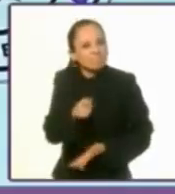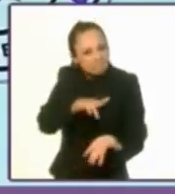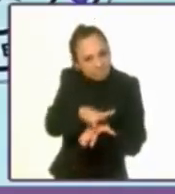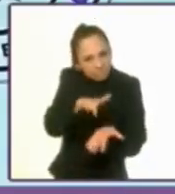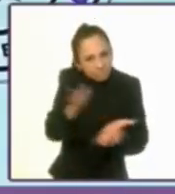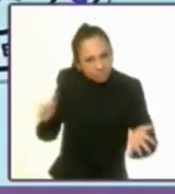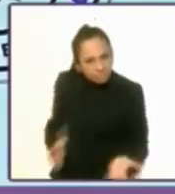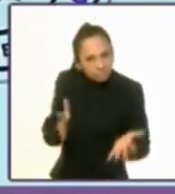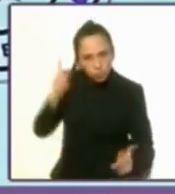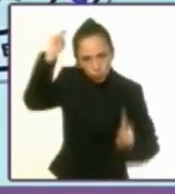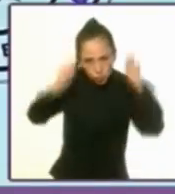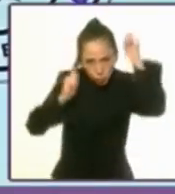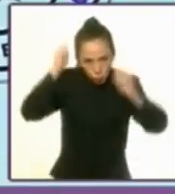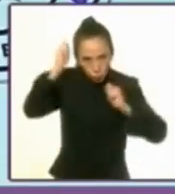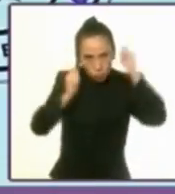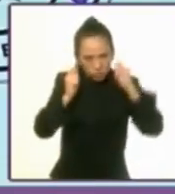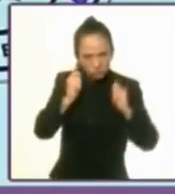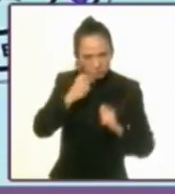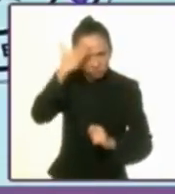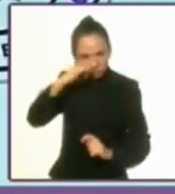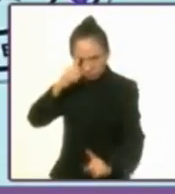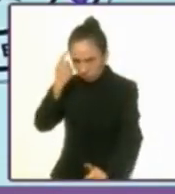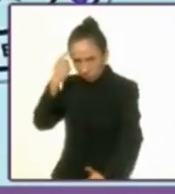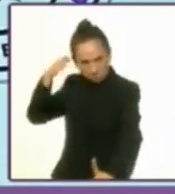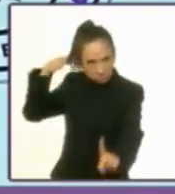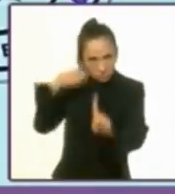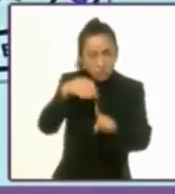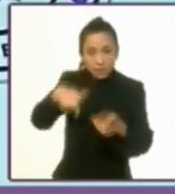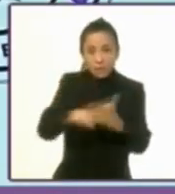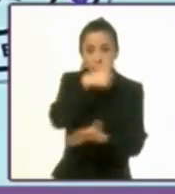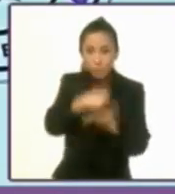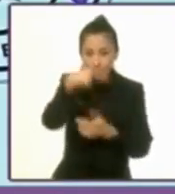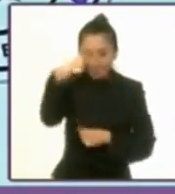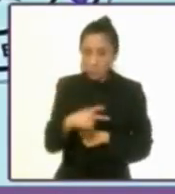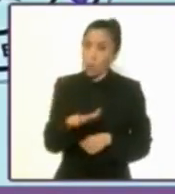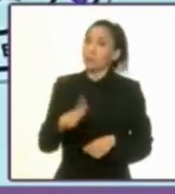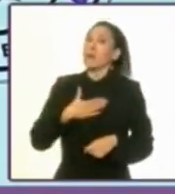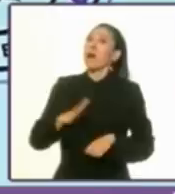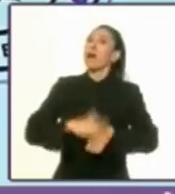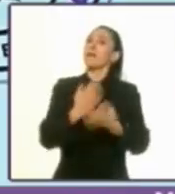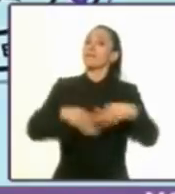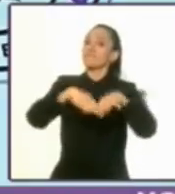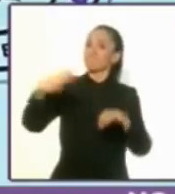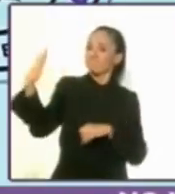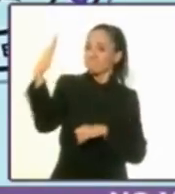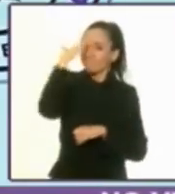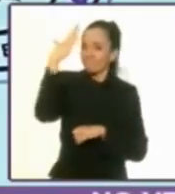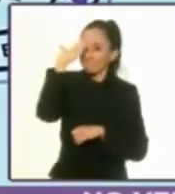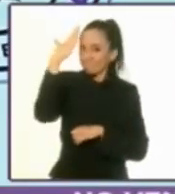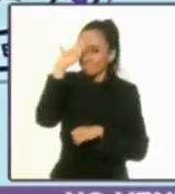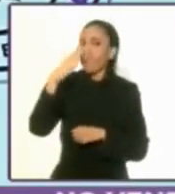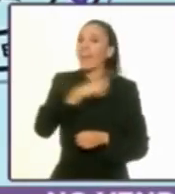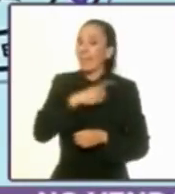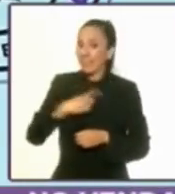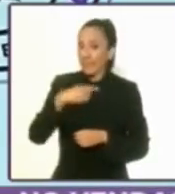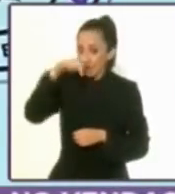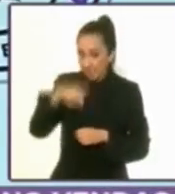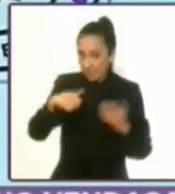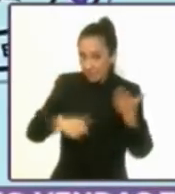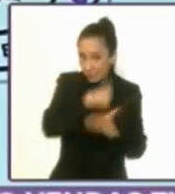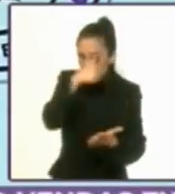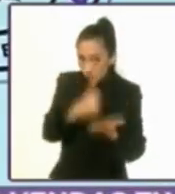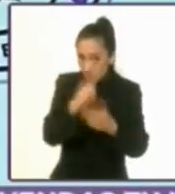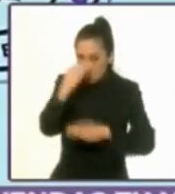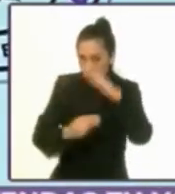hablando de vocación la ciudad de mexico es la joya de la corona debería de ser una de las 5 ciudades del mundo más